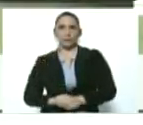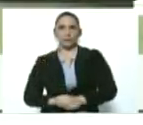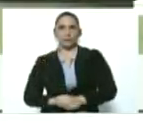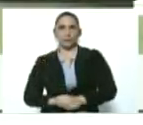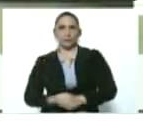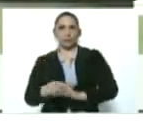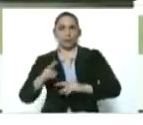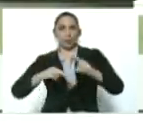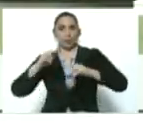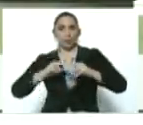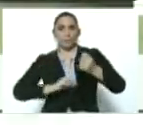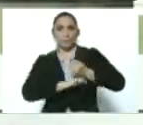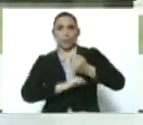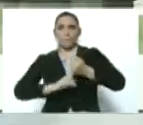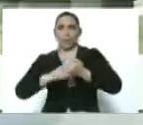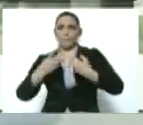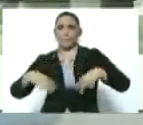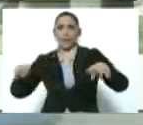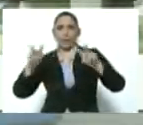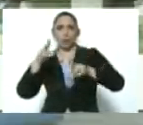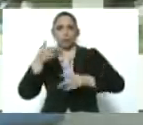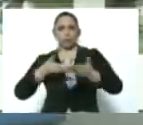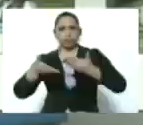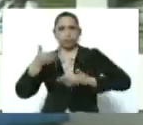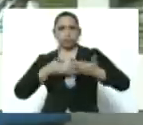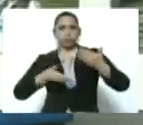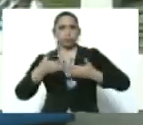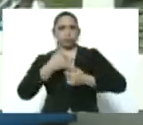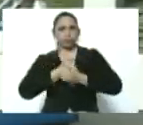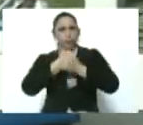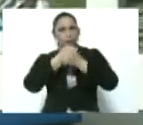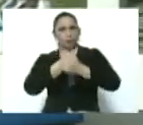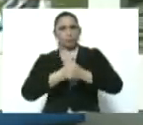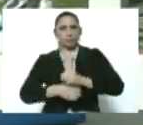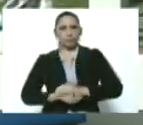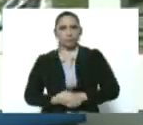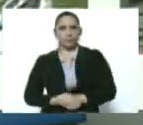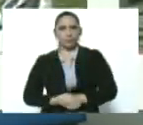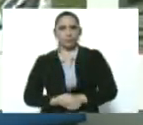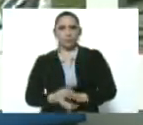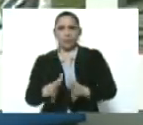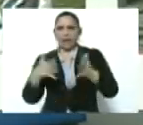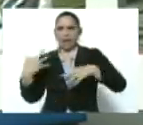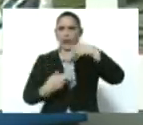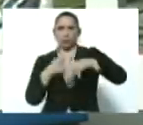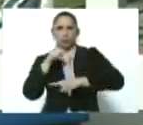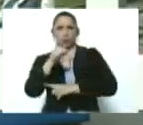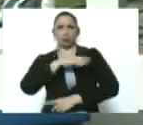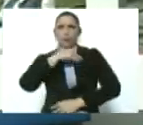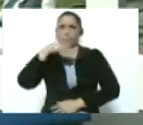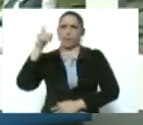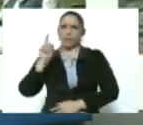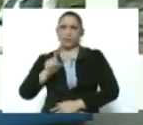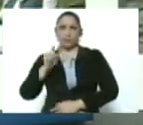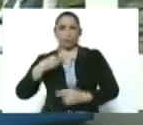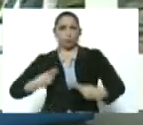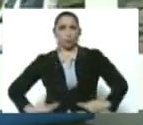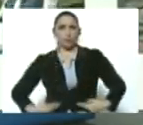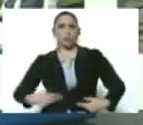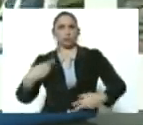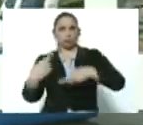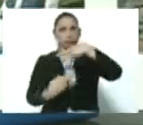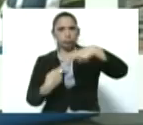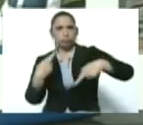construido en base a los valores de la solidaridad del amor una gran revolución espiritual necesita la humanidad la